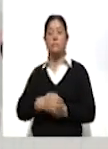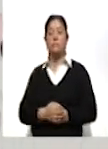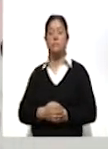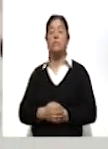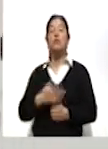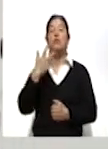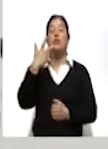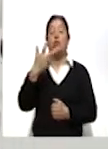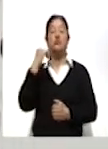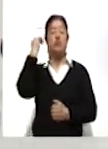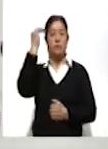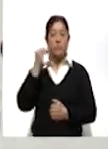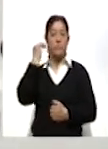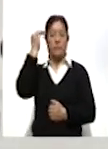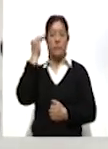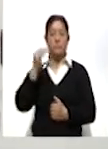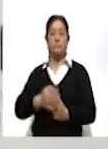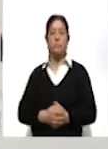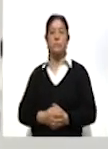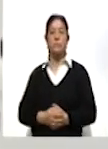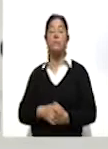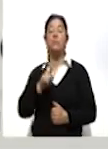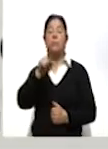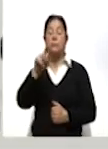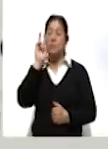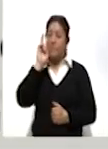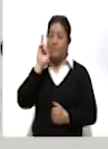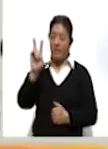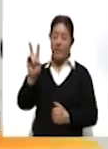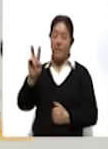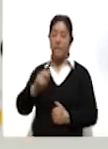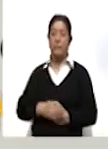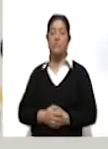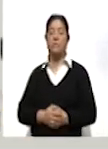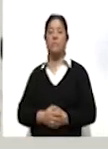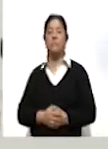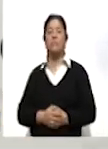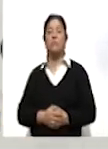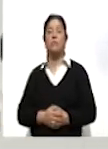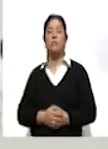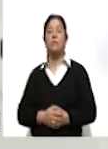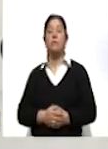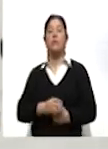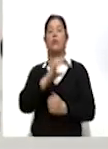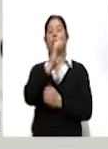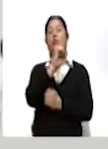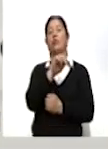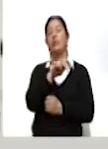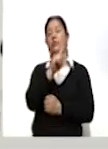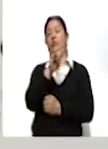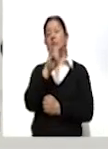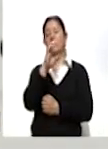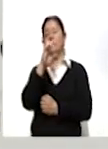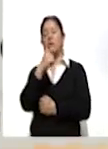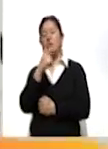8 de marzo. Lo podrán ver en la página de Contigo en la Distancia, que es Contigo en la